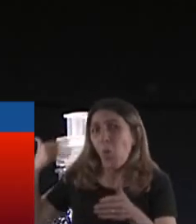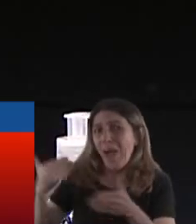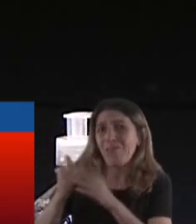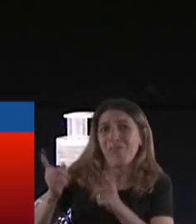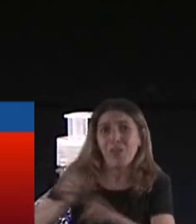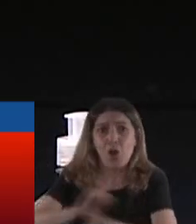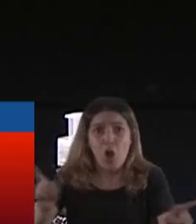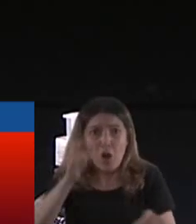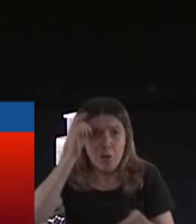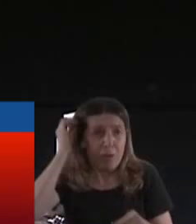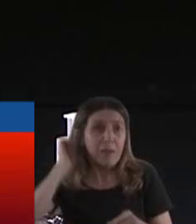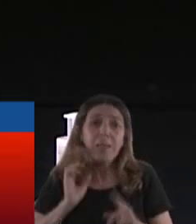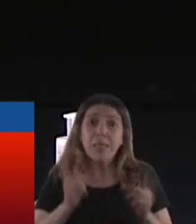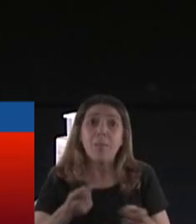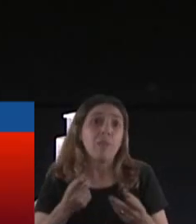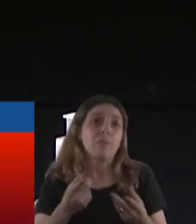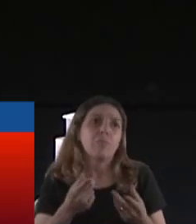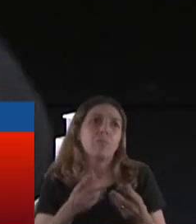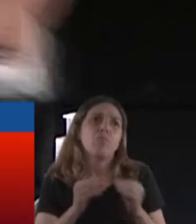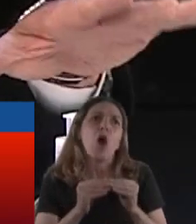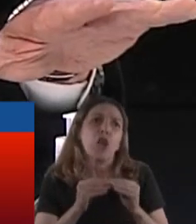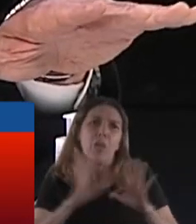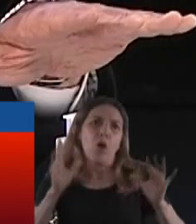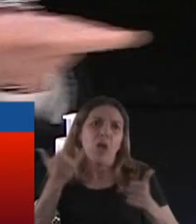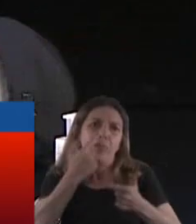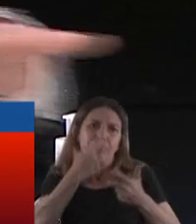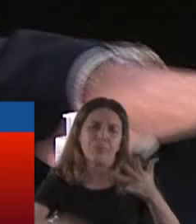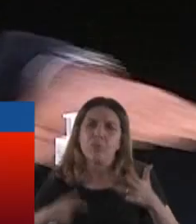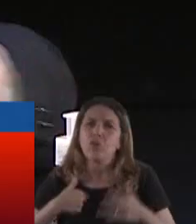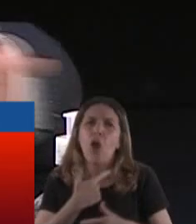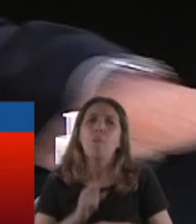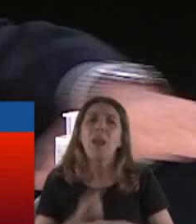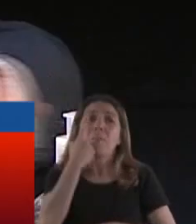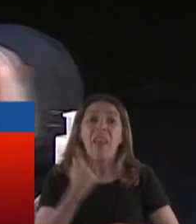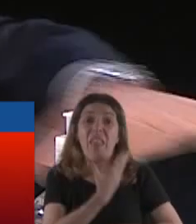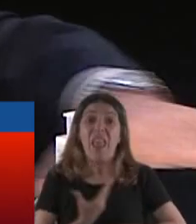Y de verdad es que por muchos motivos me propuse desde el primer día igualar.